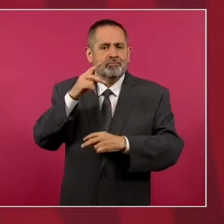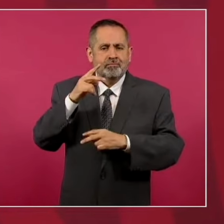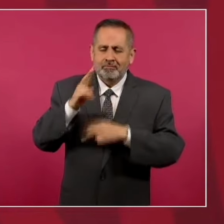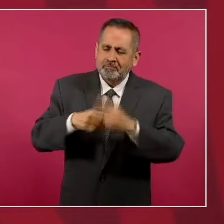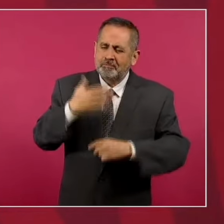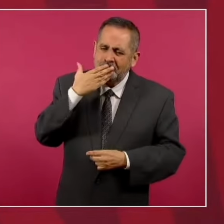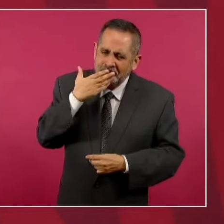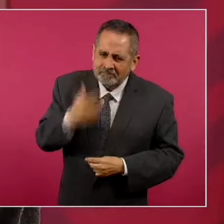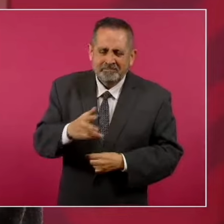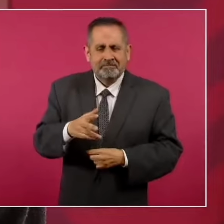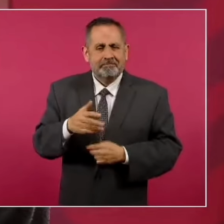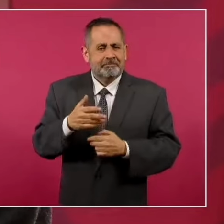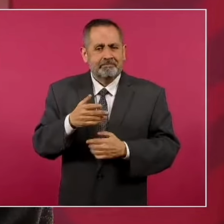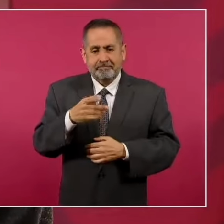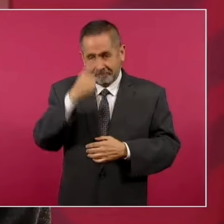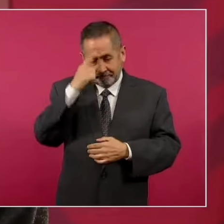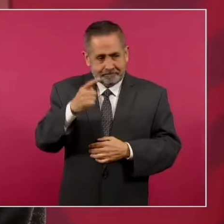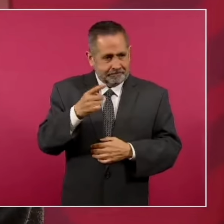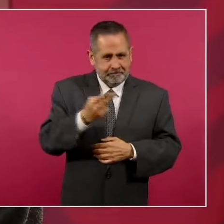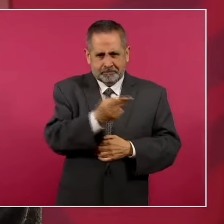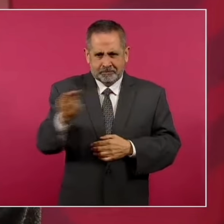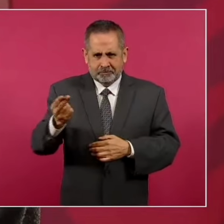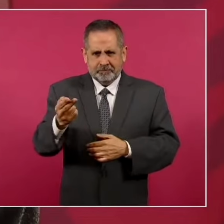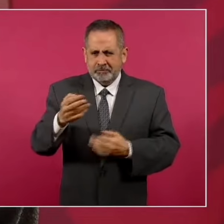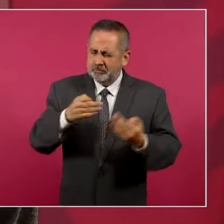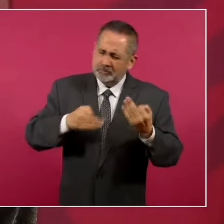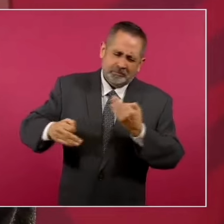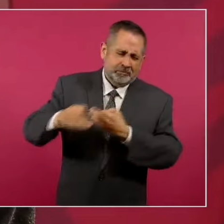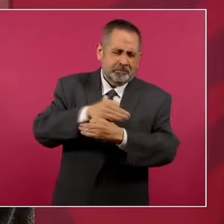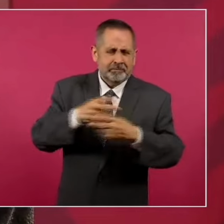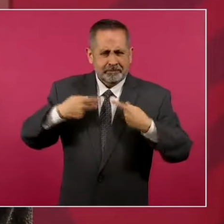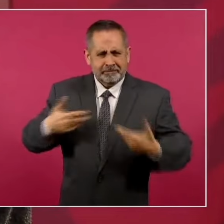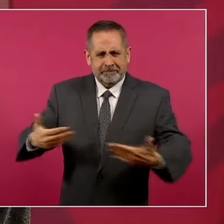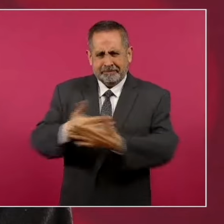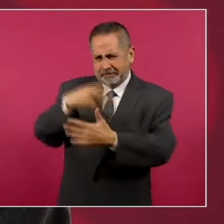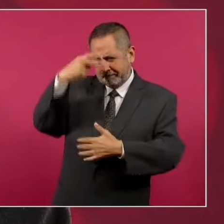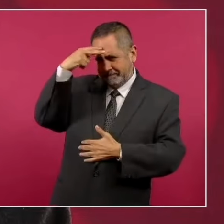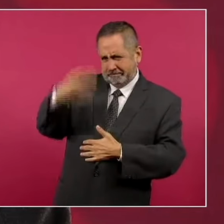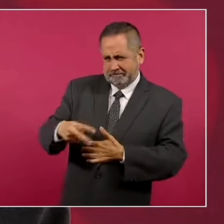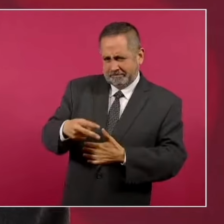a ustedes y a todo el pueblo de México,